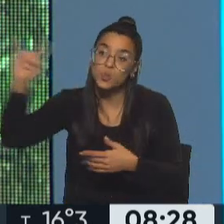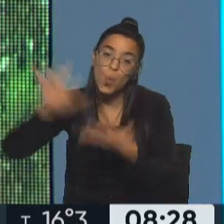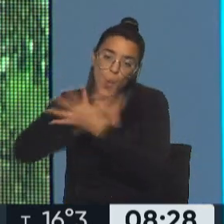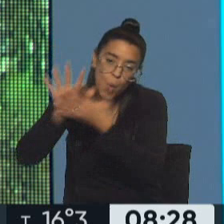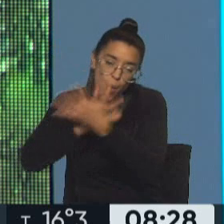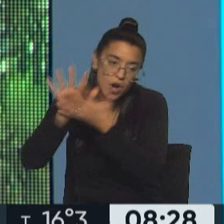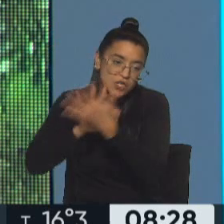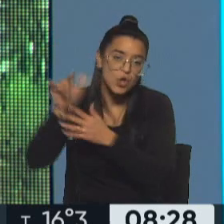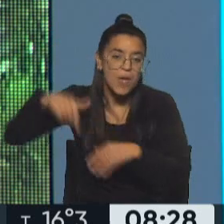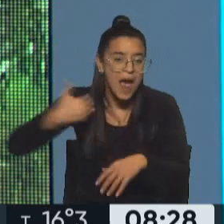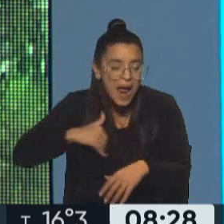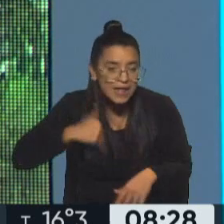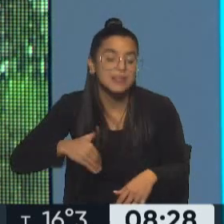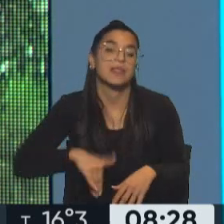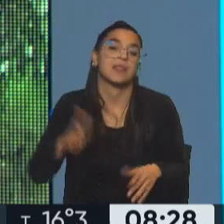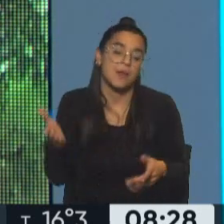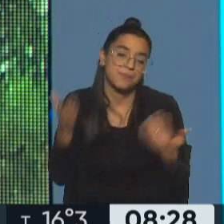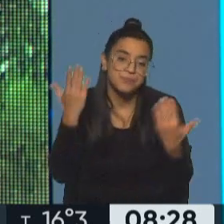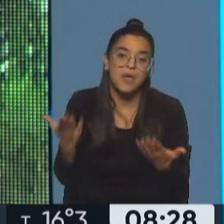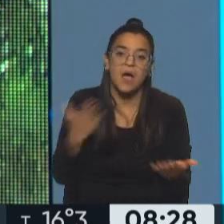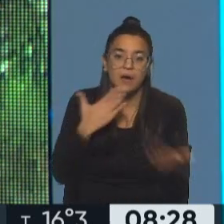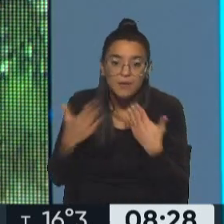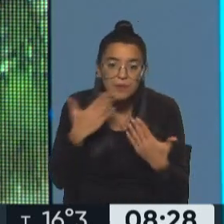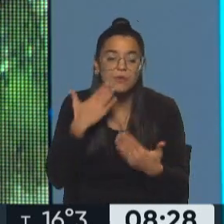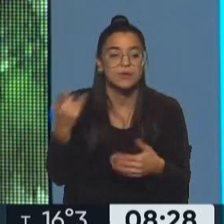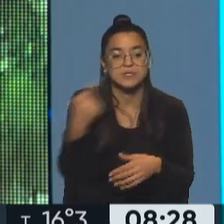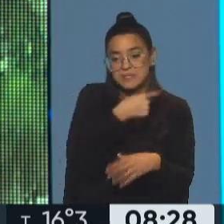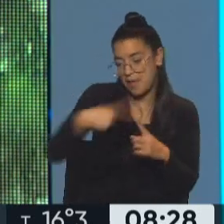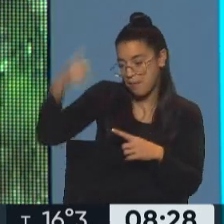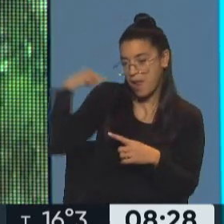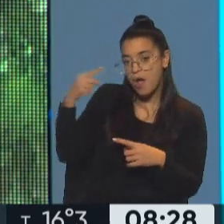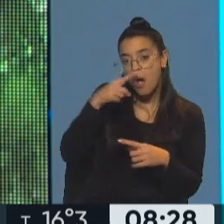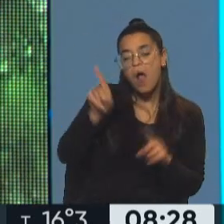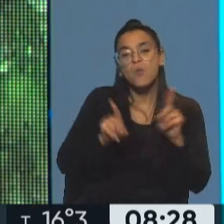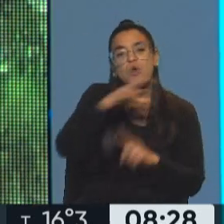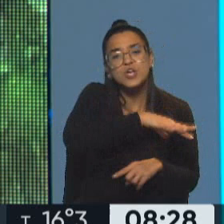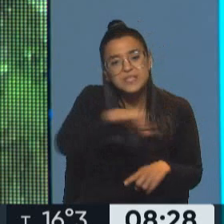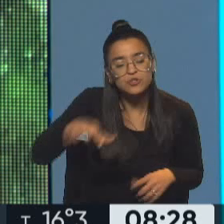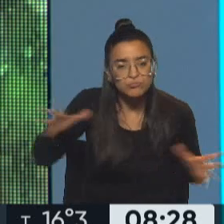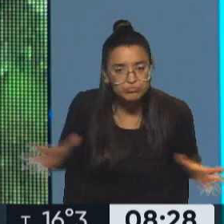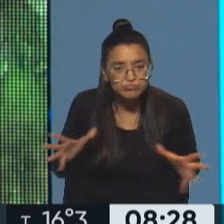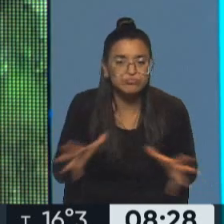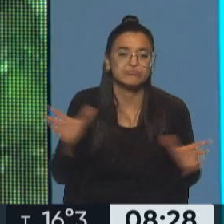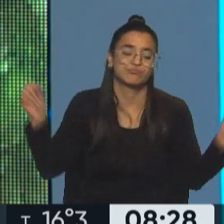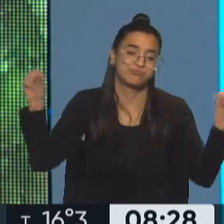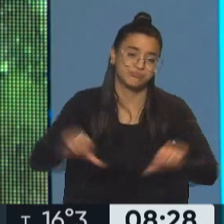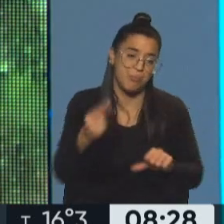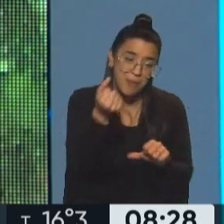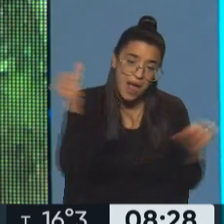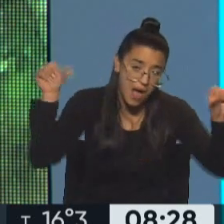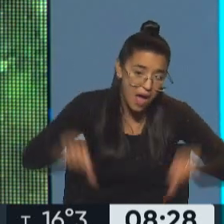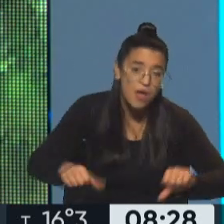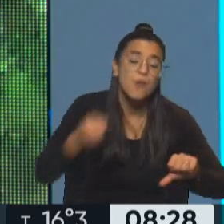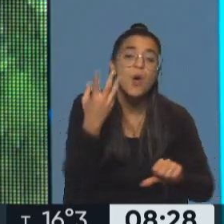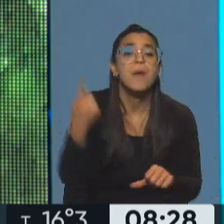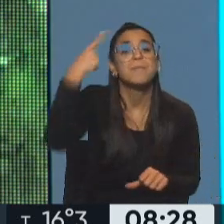que hoy atraviesa la Argentina. De hecho, se ha estado hablando en la última semana de algunos sectores que están promoviendo una devaluación porque están